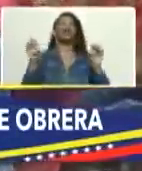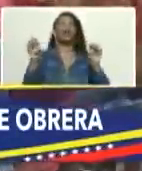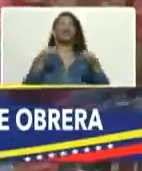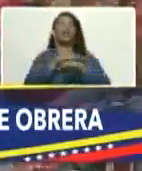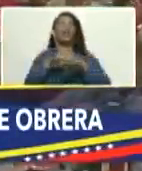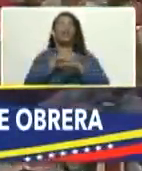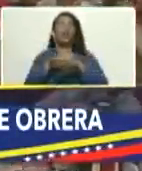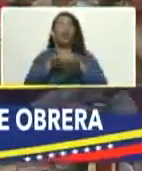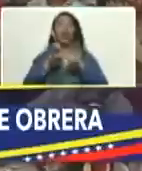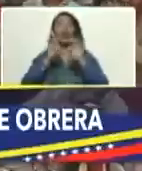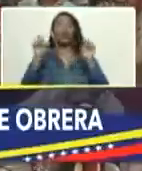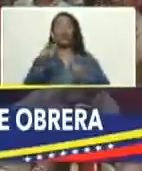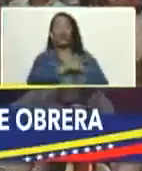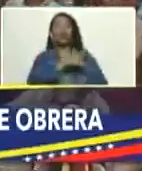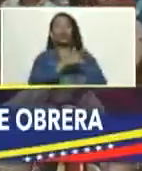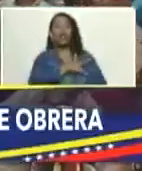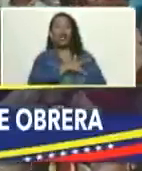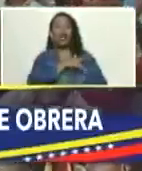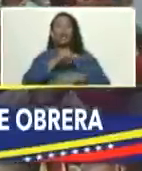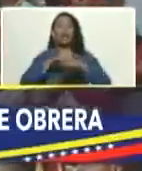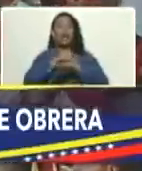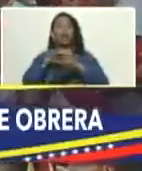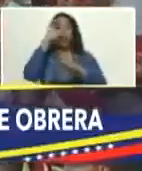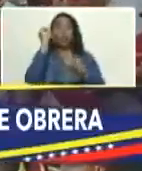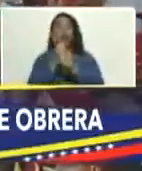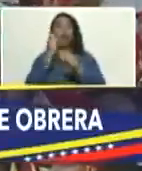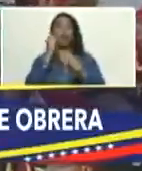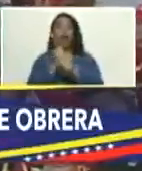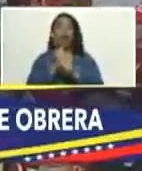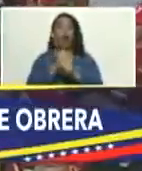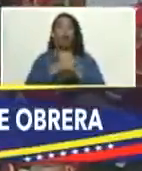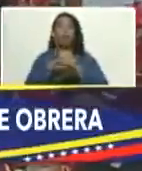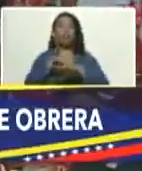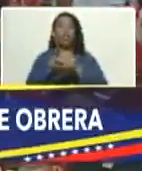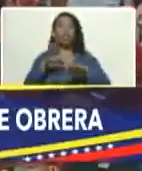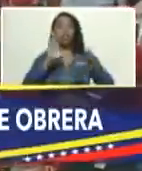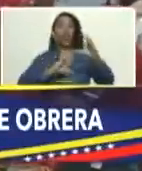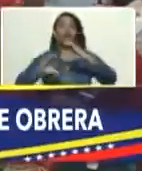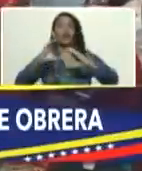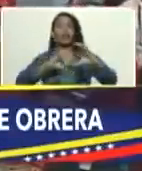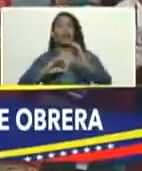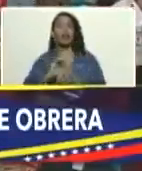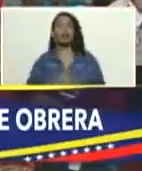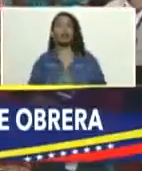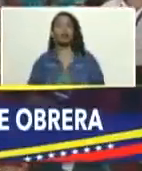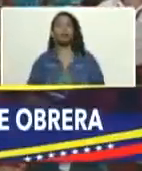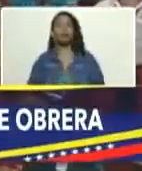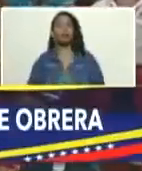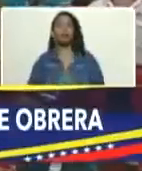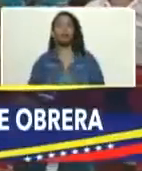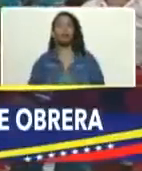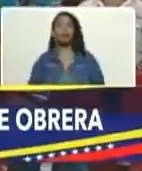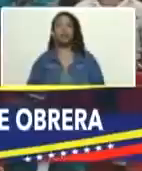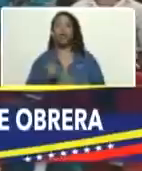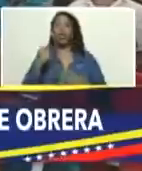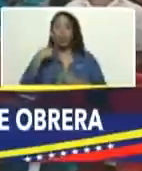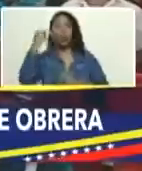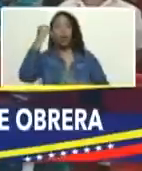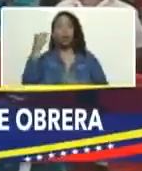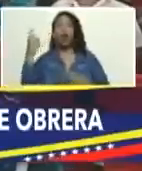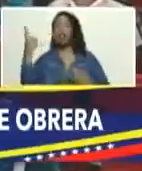Ministerio de Educación Universitaria, el Ministerio del Trabajo, el Ministerio de Ciencia. Creo que es fabulosa la